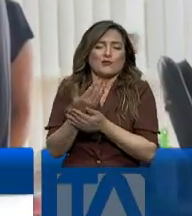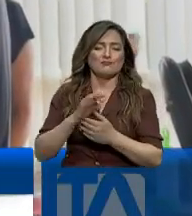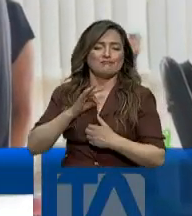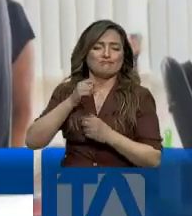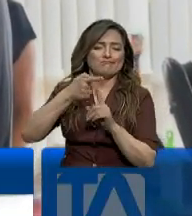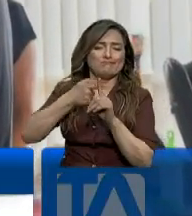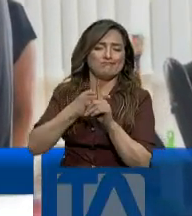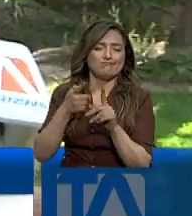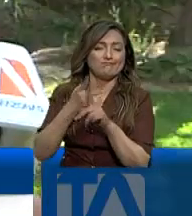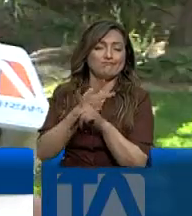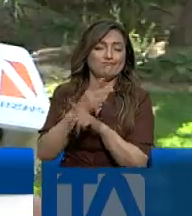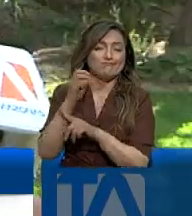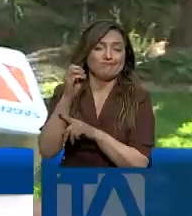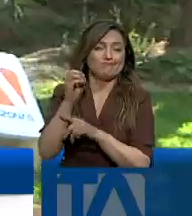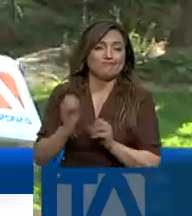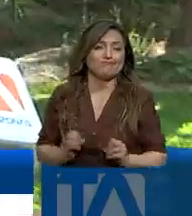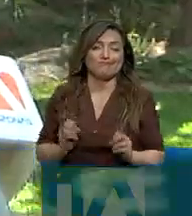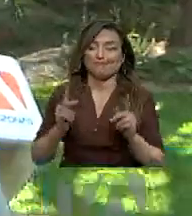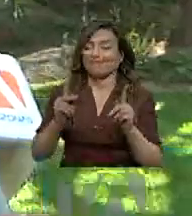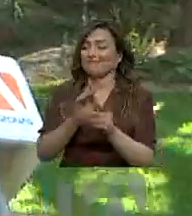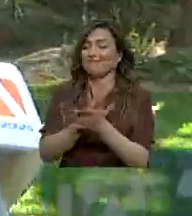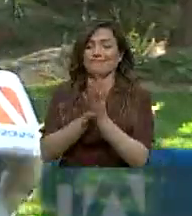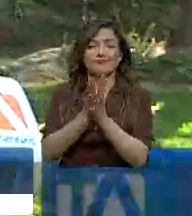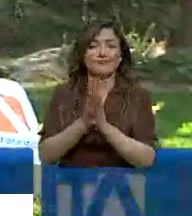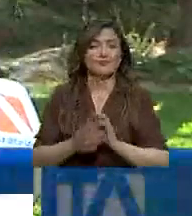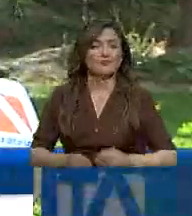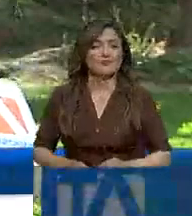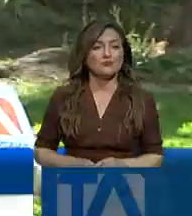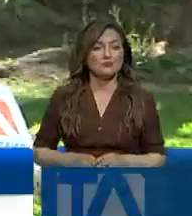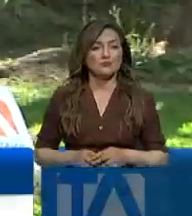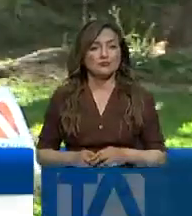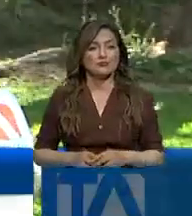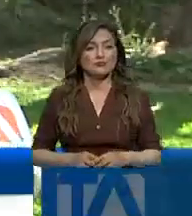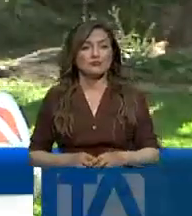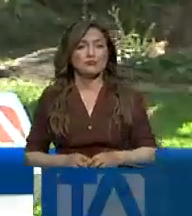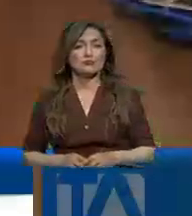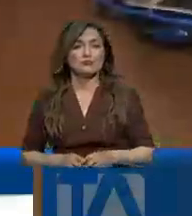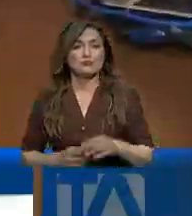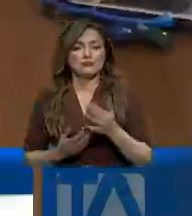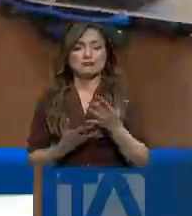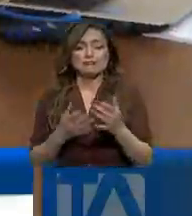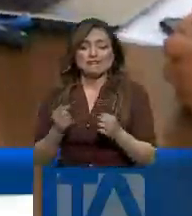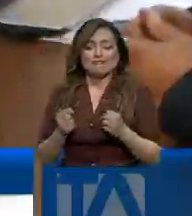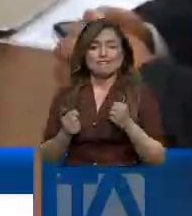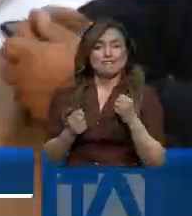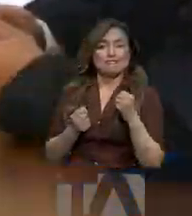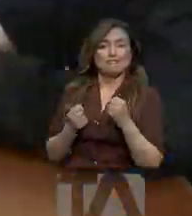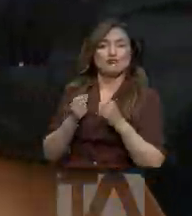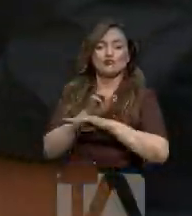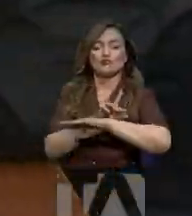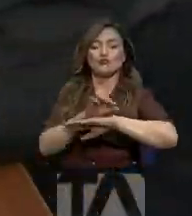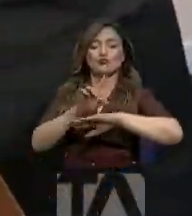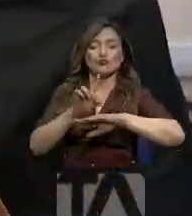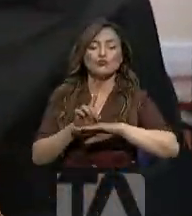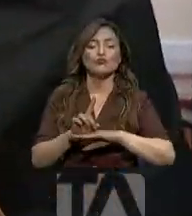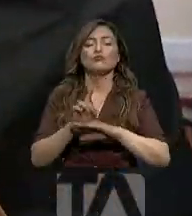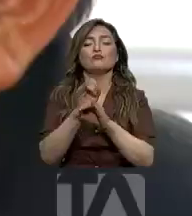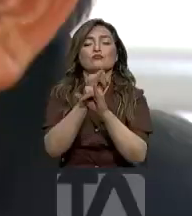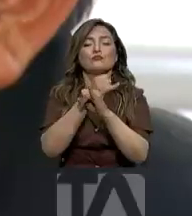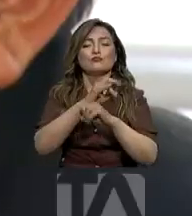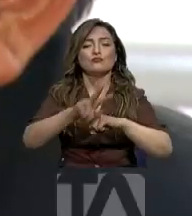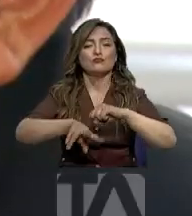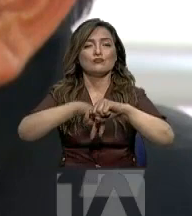prácticamente a cero entonces nuestra espera ha sido muy angustiante enrique ortiz director ejecutivo del instituto